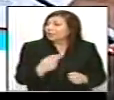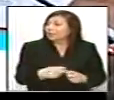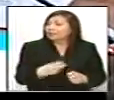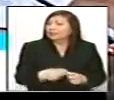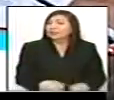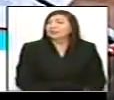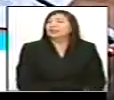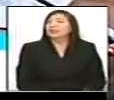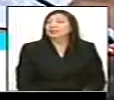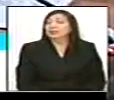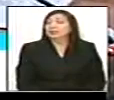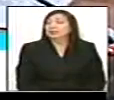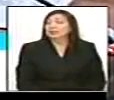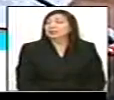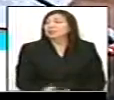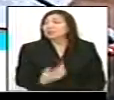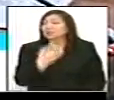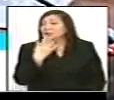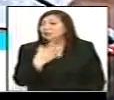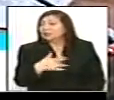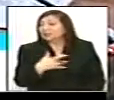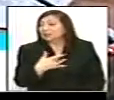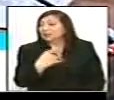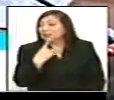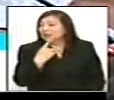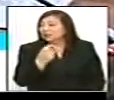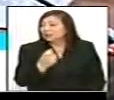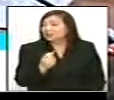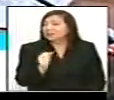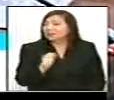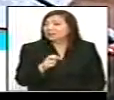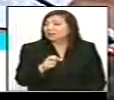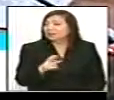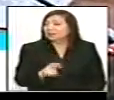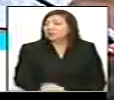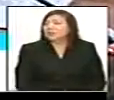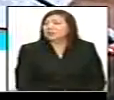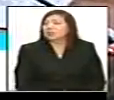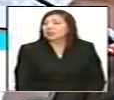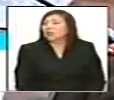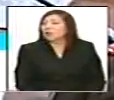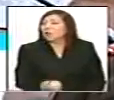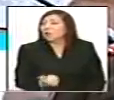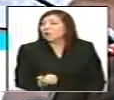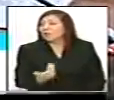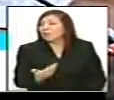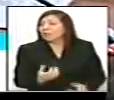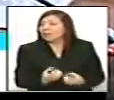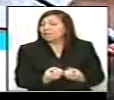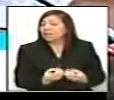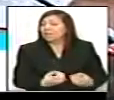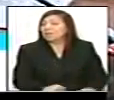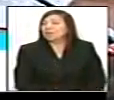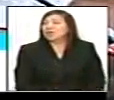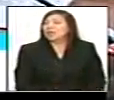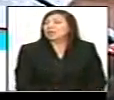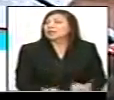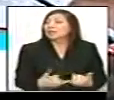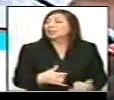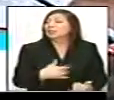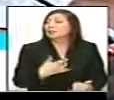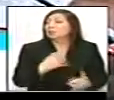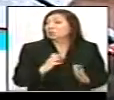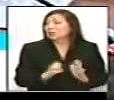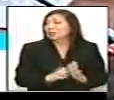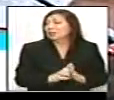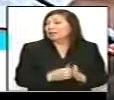¿Por qué? Porque ahí se entiende, como han dicho los funcionarios de CERFOR, de que ya están las concesiones forestales. Y en ese sentido, por